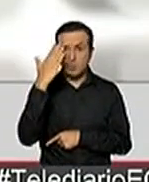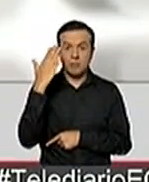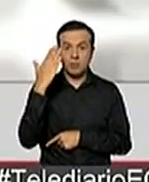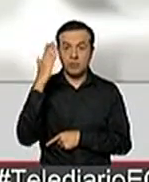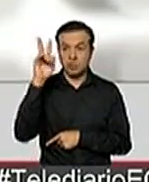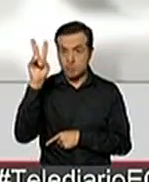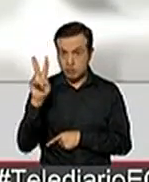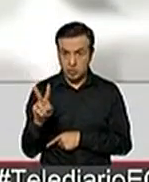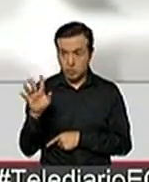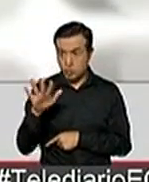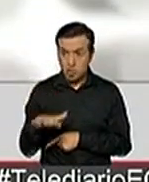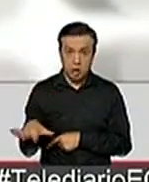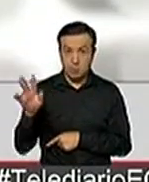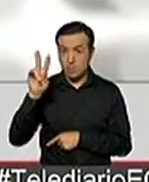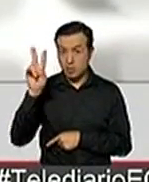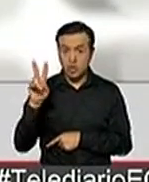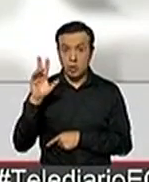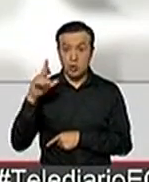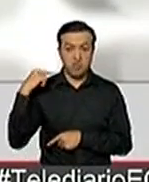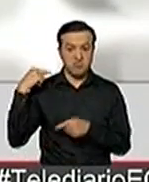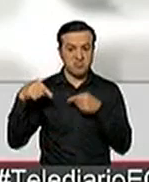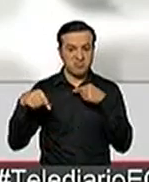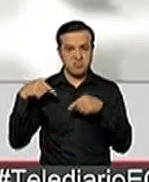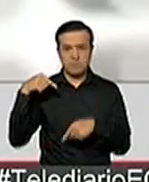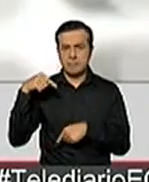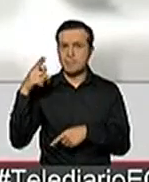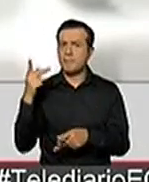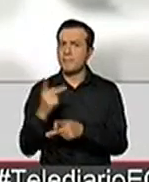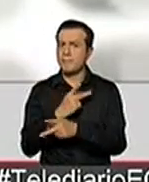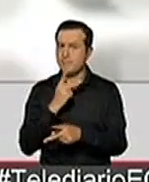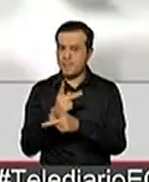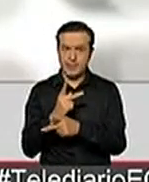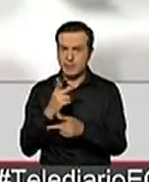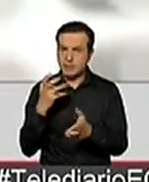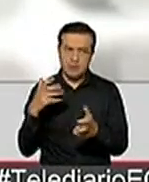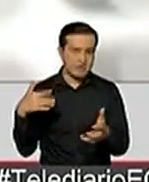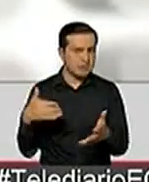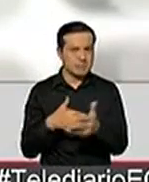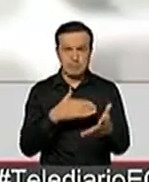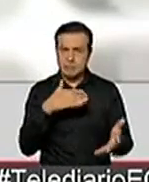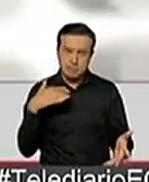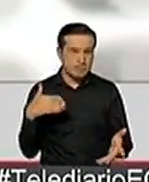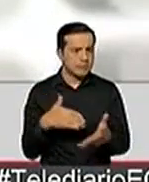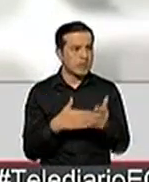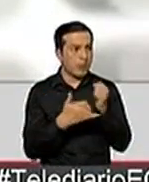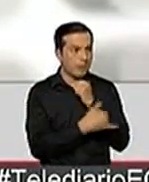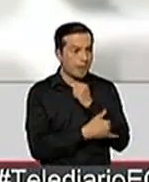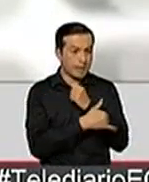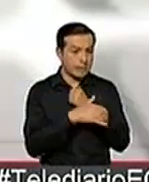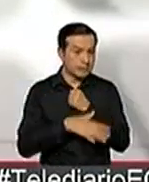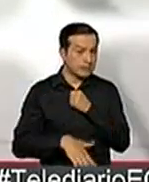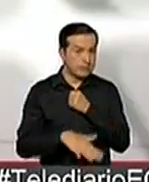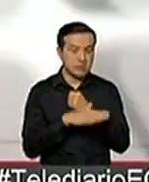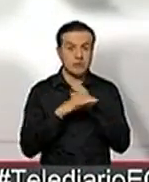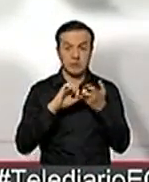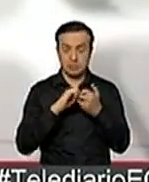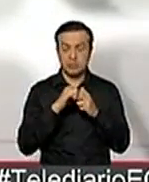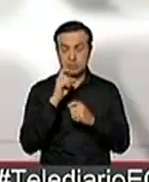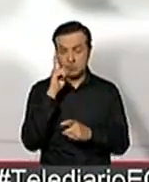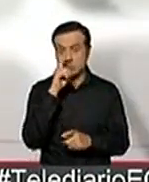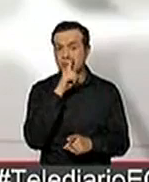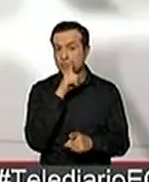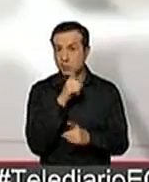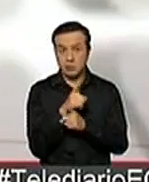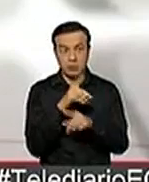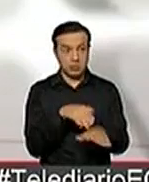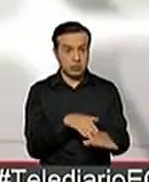en Venezuela, lamentablemente, que está usurpando el poder y que abiertamente está intentando incendiar a los países vecinos, que justamente no le